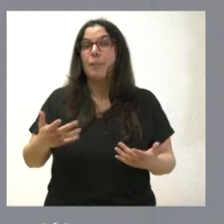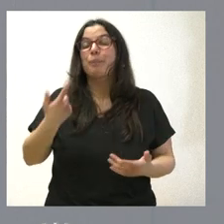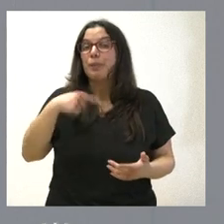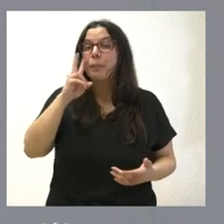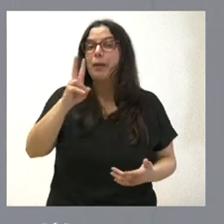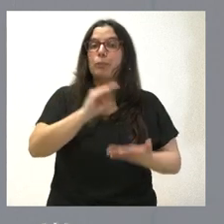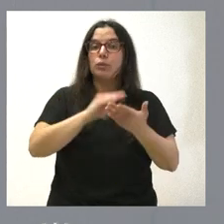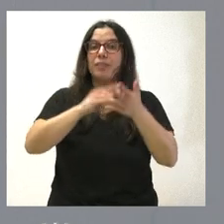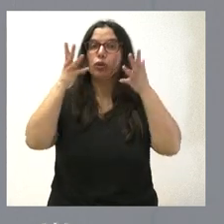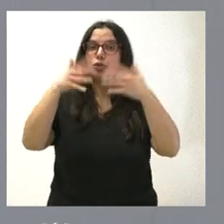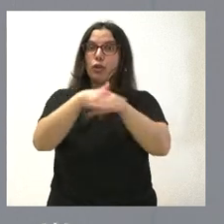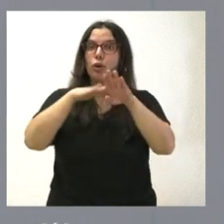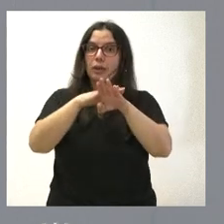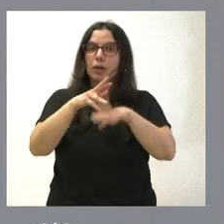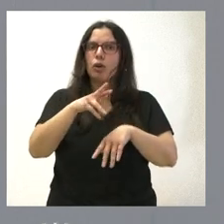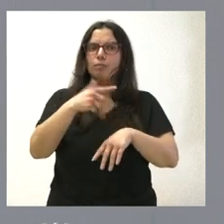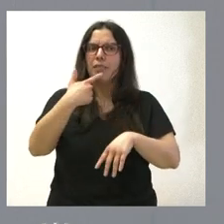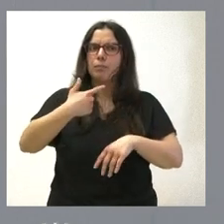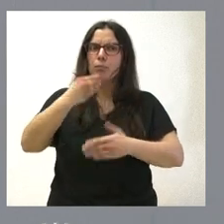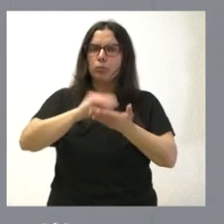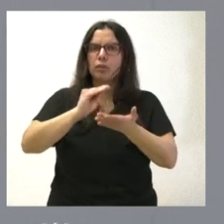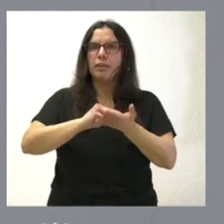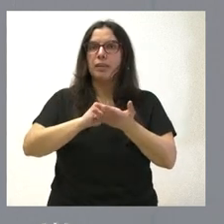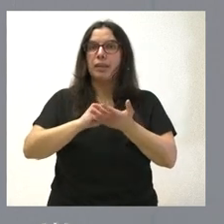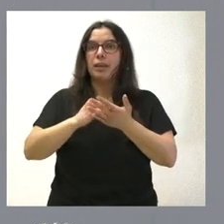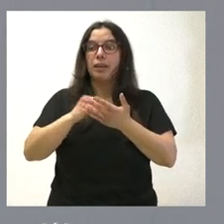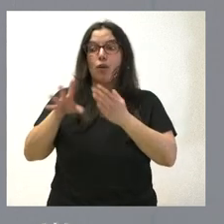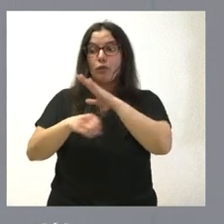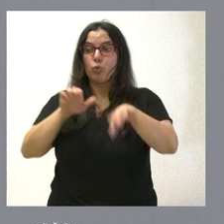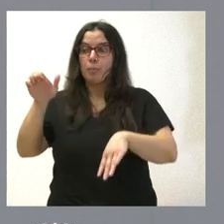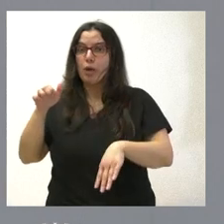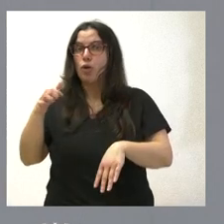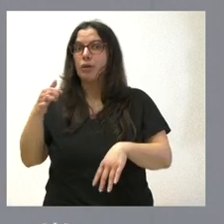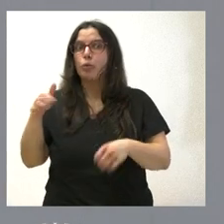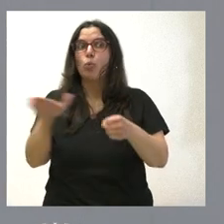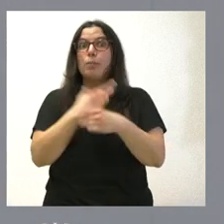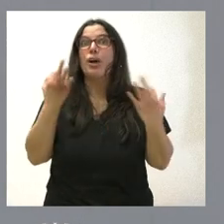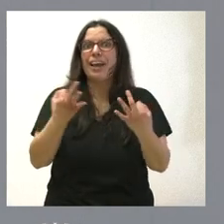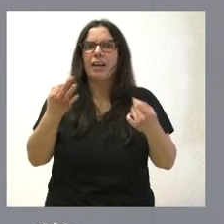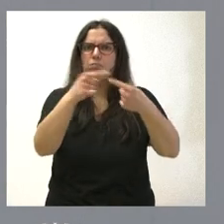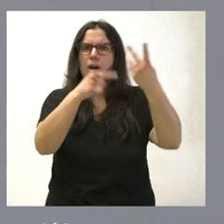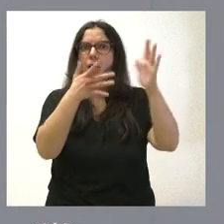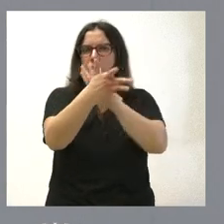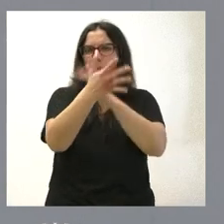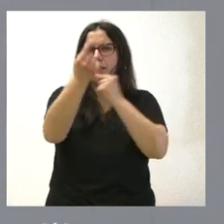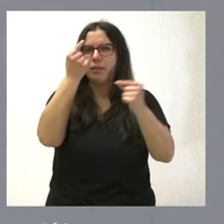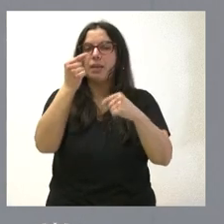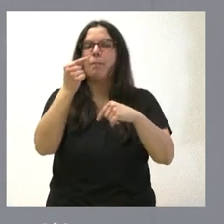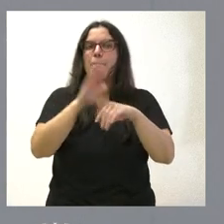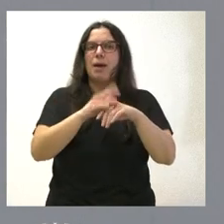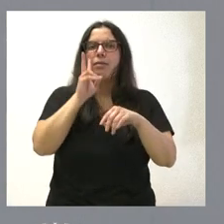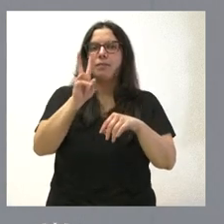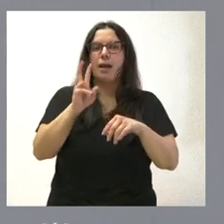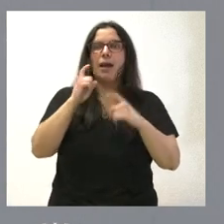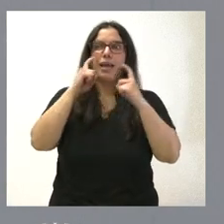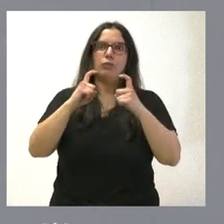muchos consejos de gobierno insistimos en la idea de qué es lo que se está financiando con fondos europeos no solamente para que se ponga de manifiesto el esfuerzo que todos los europeos